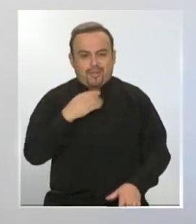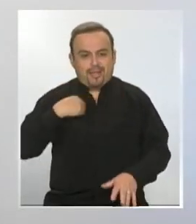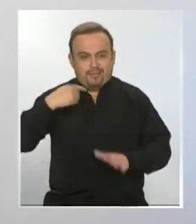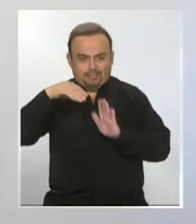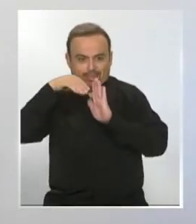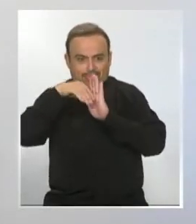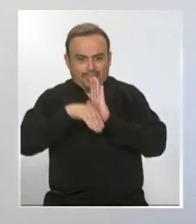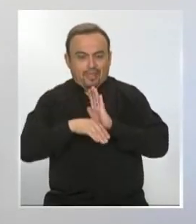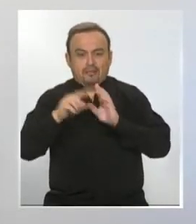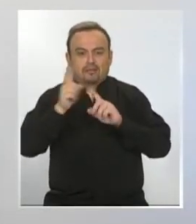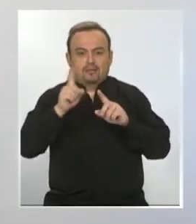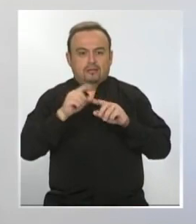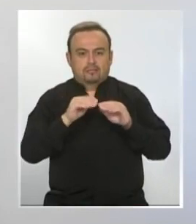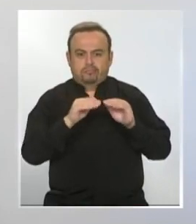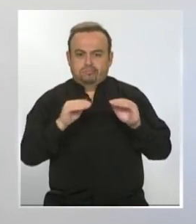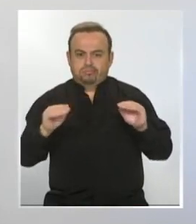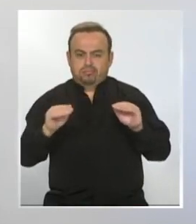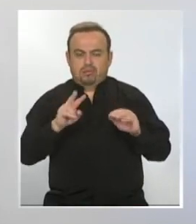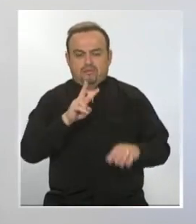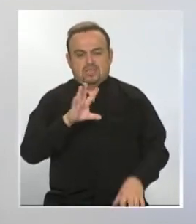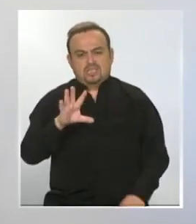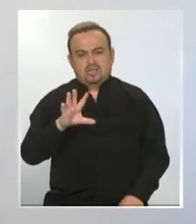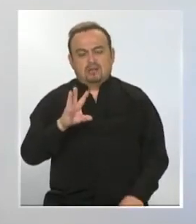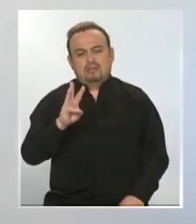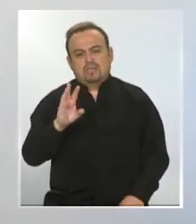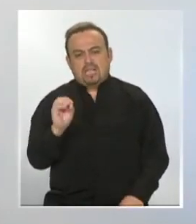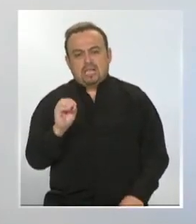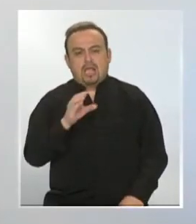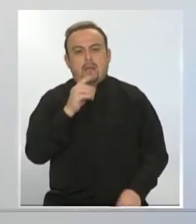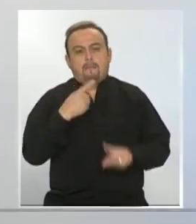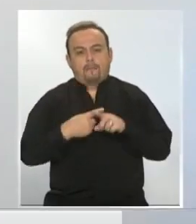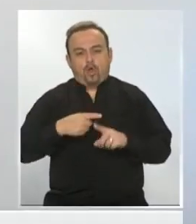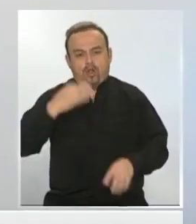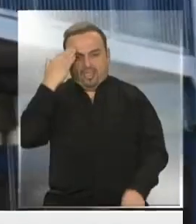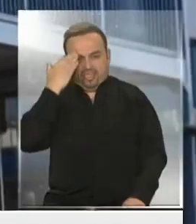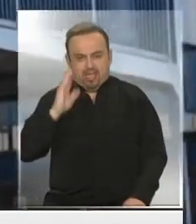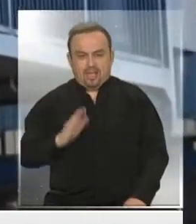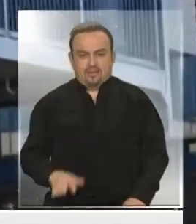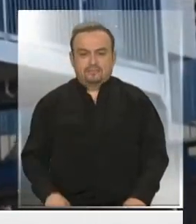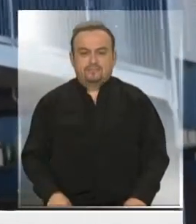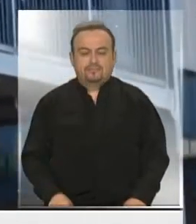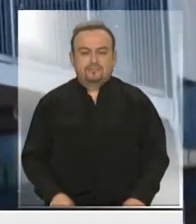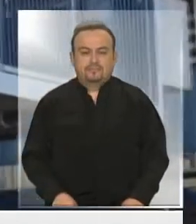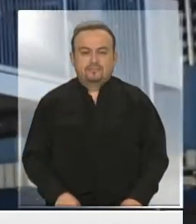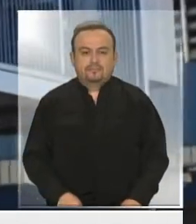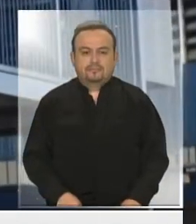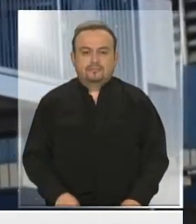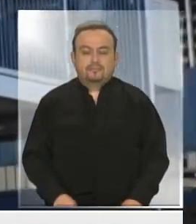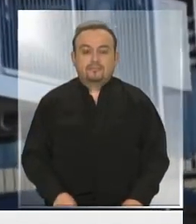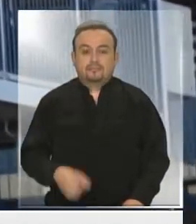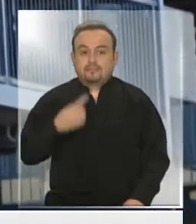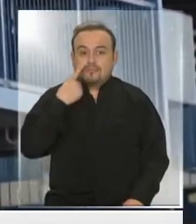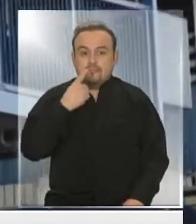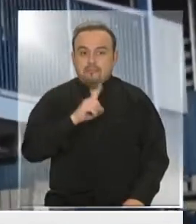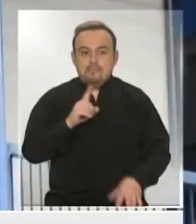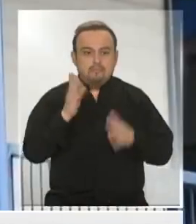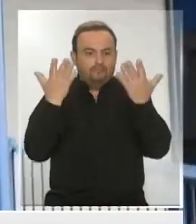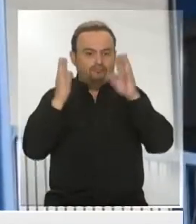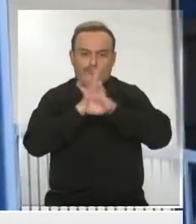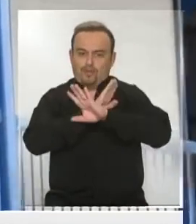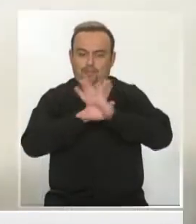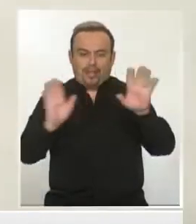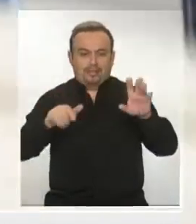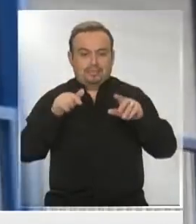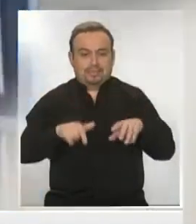pero pareciera que se han estancado entre 25 y 30 casos por días antes pero no más aplausos